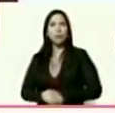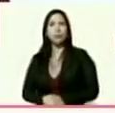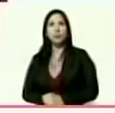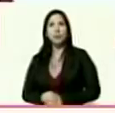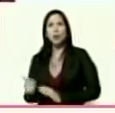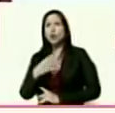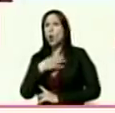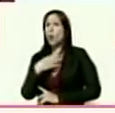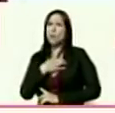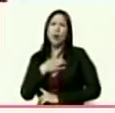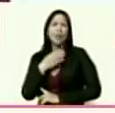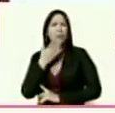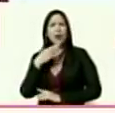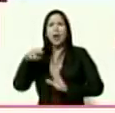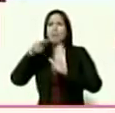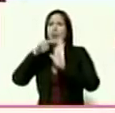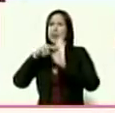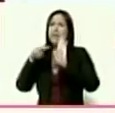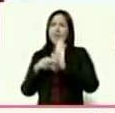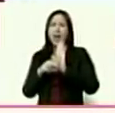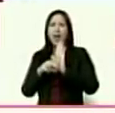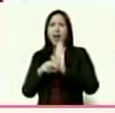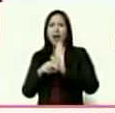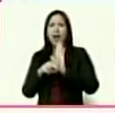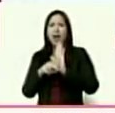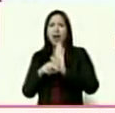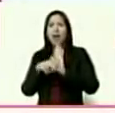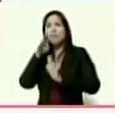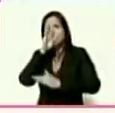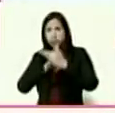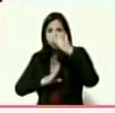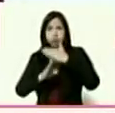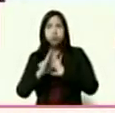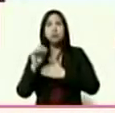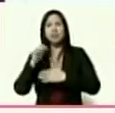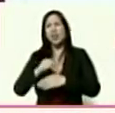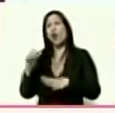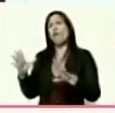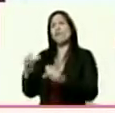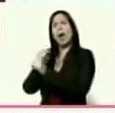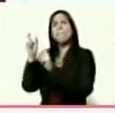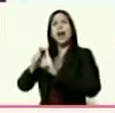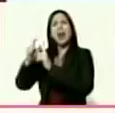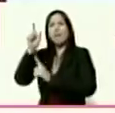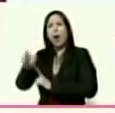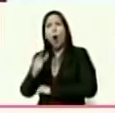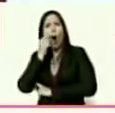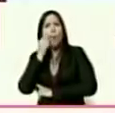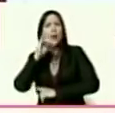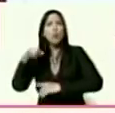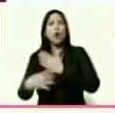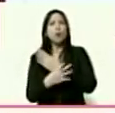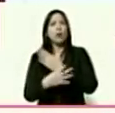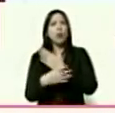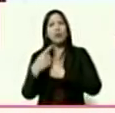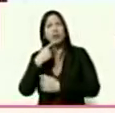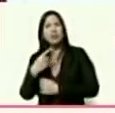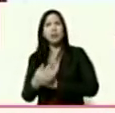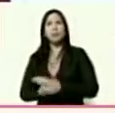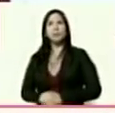puede haber un nivel superior de ingenuidad que creer la palabra de este señor. De decirle